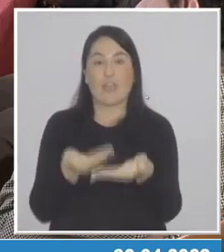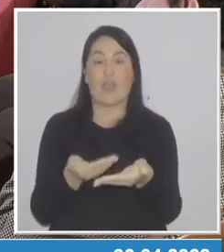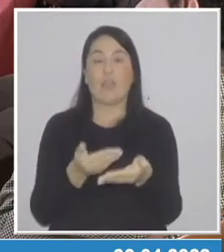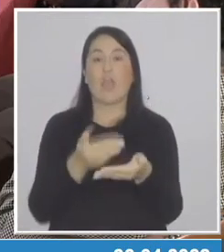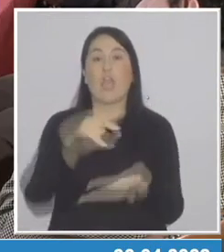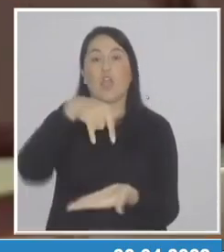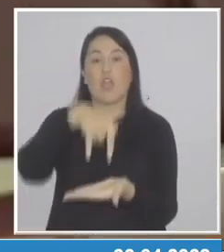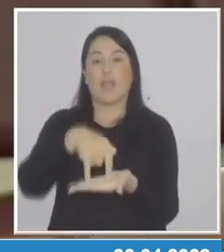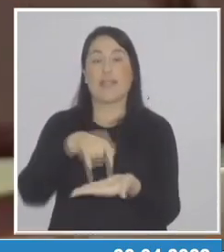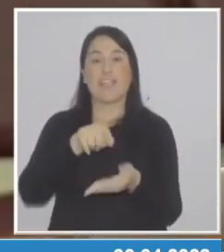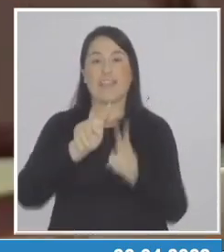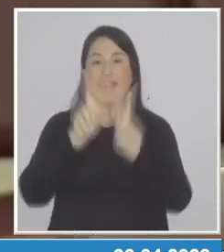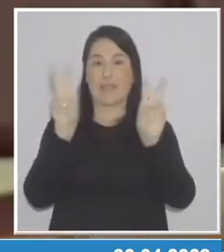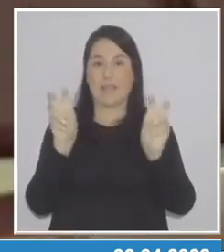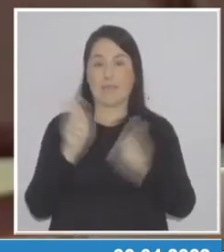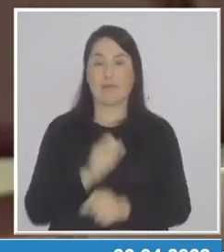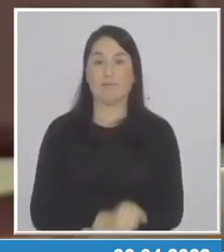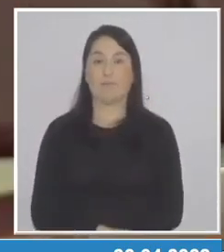esta materia.